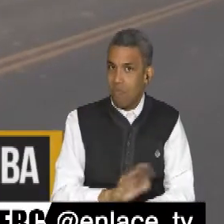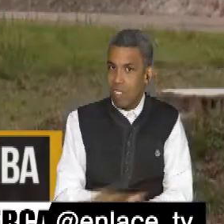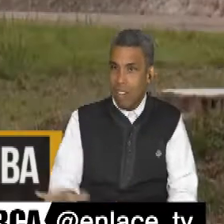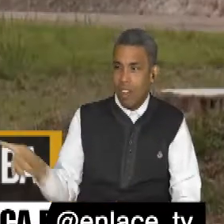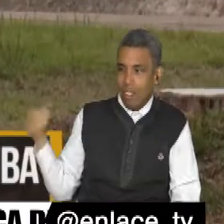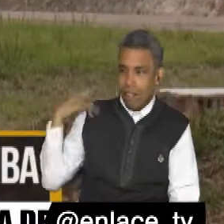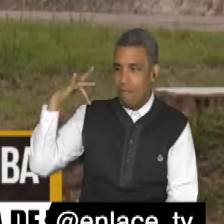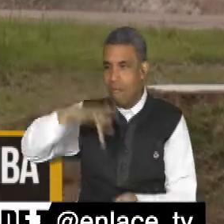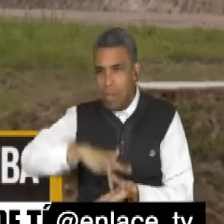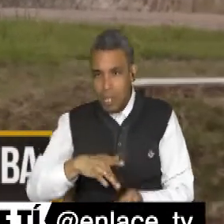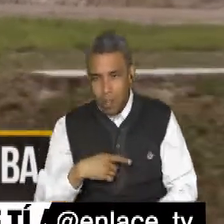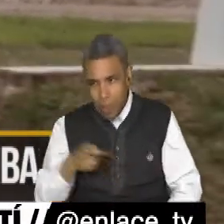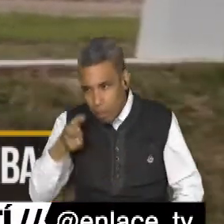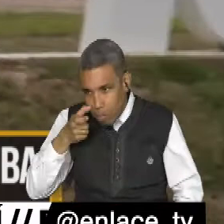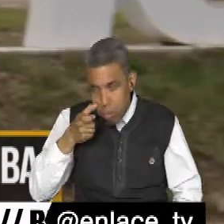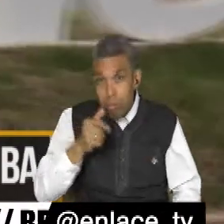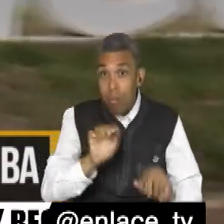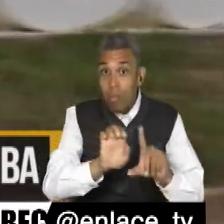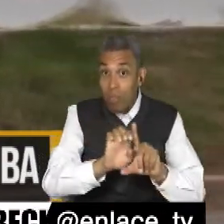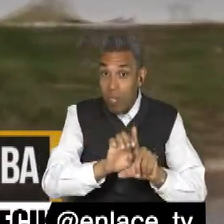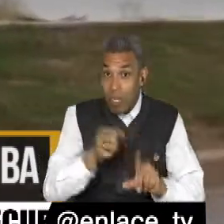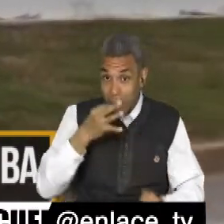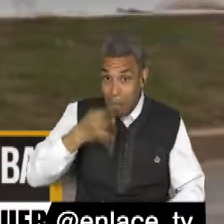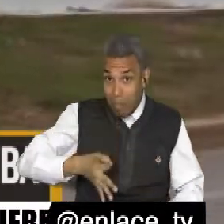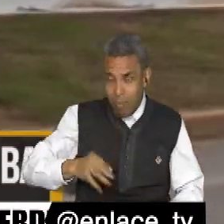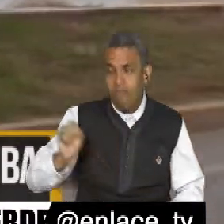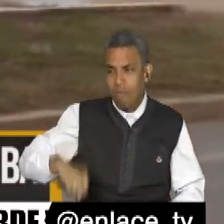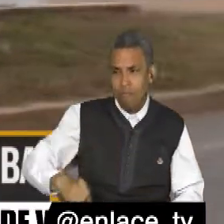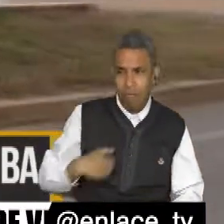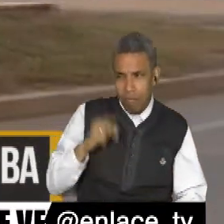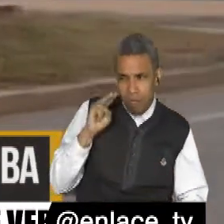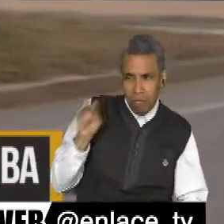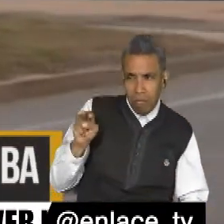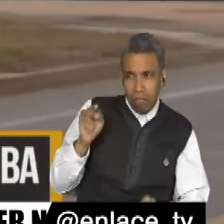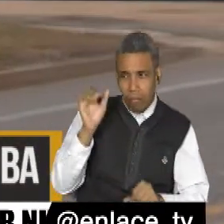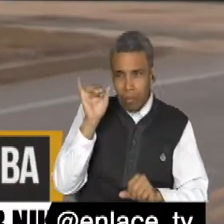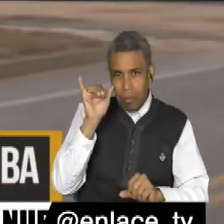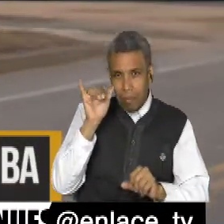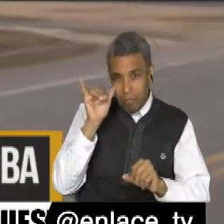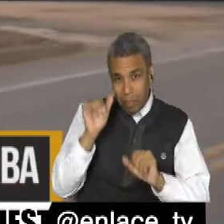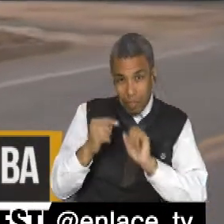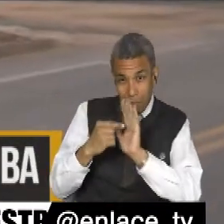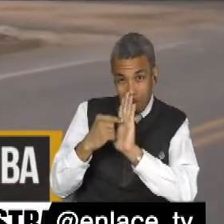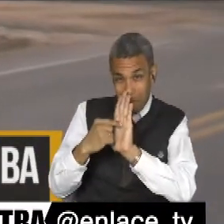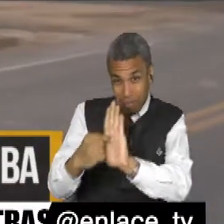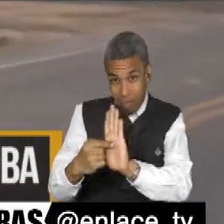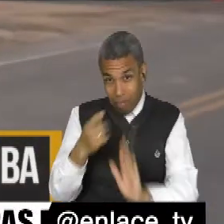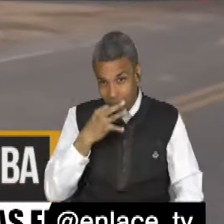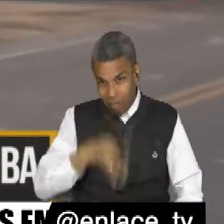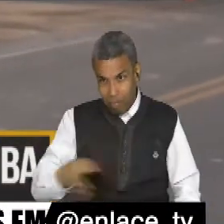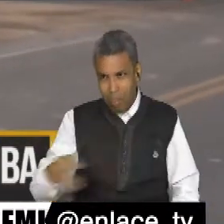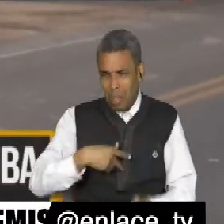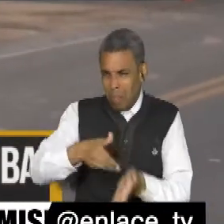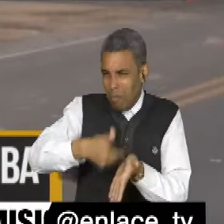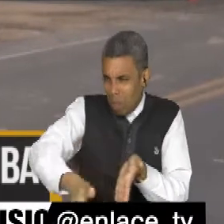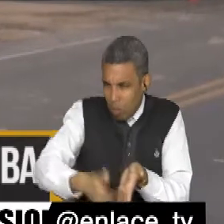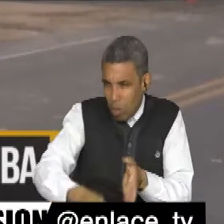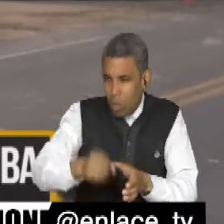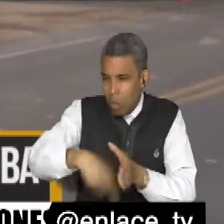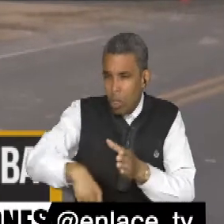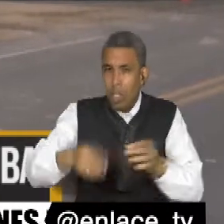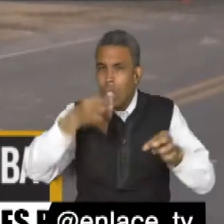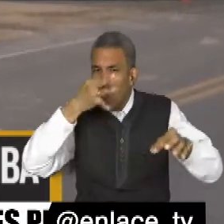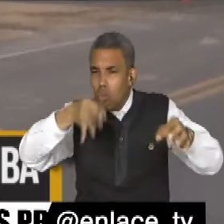Enlace Noticias pudo conocer que el ente acusador llegó con el propósito de adelantar inspección para recoger evidencia, revisar los daños e impactos por fuera del